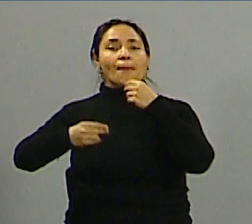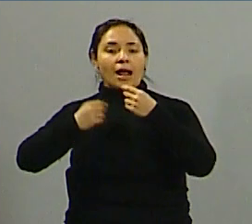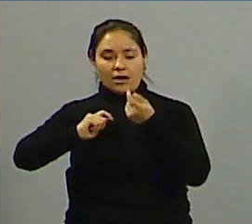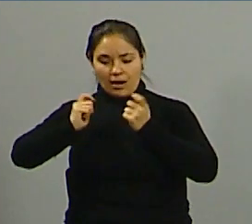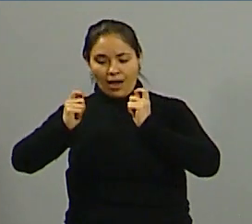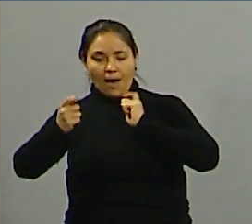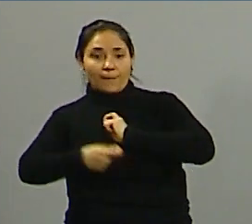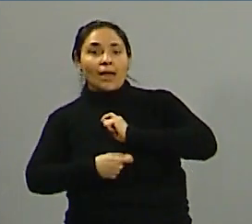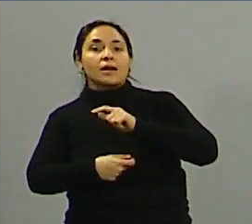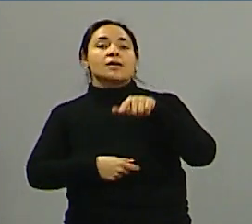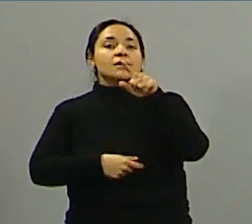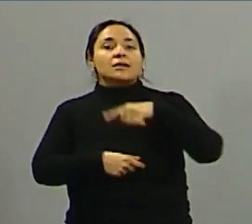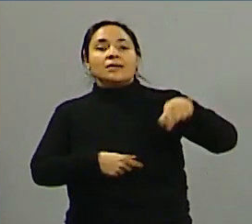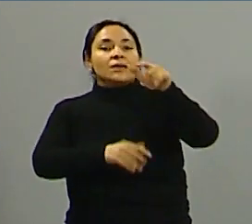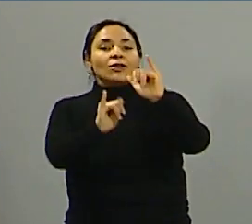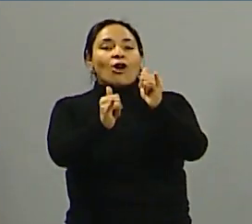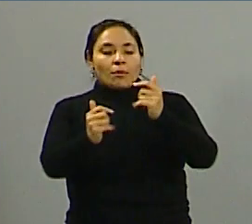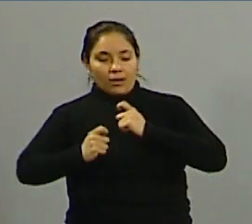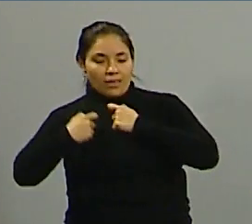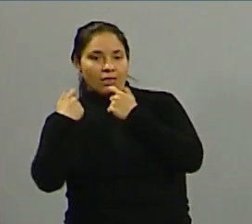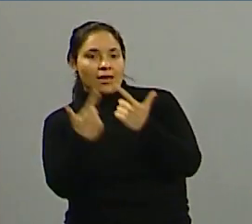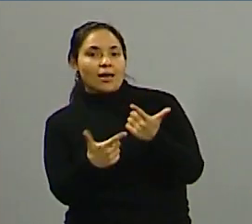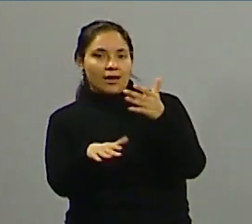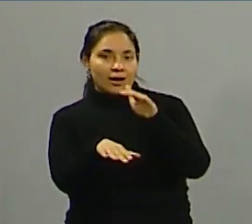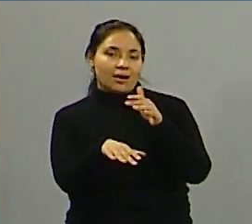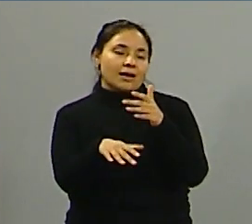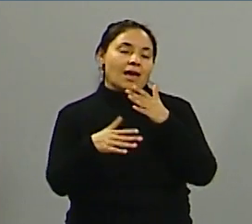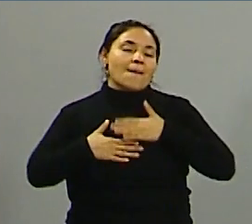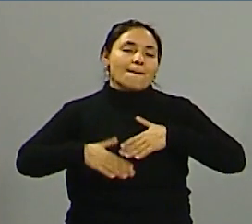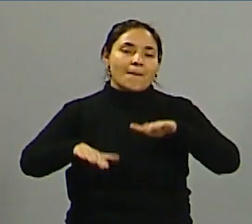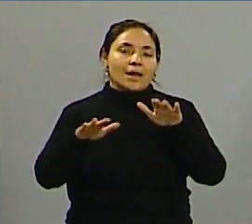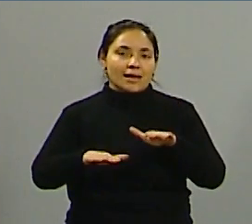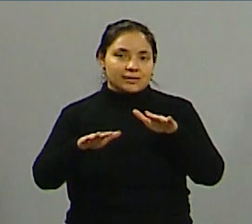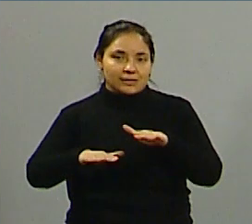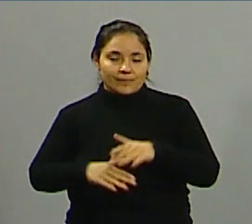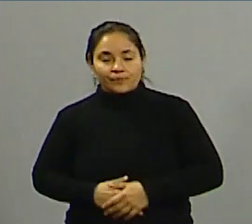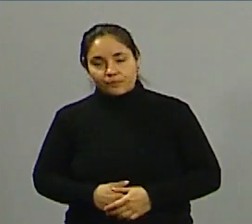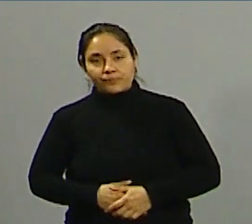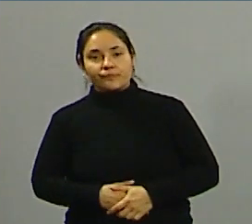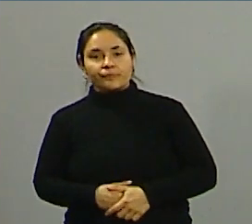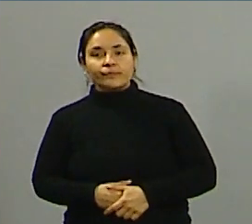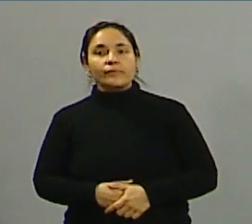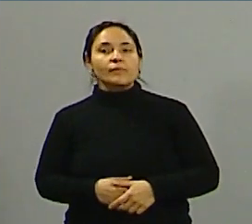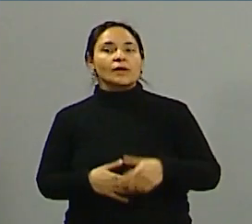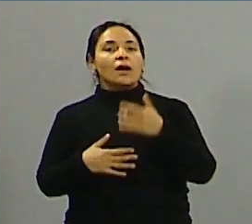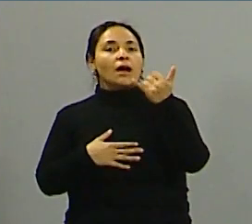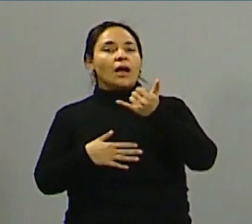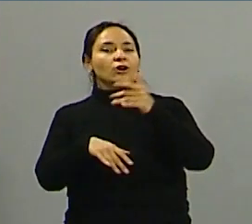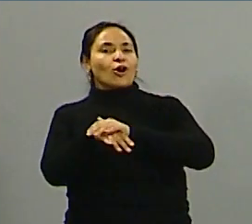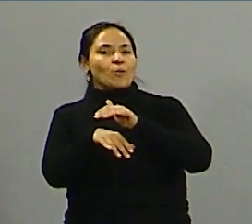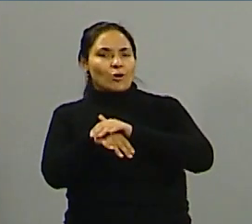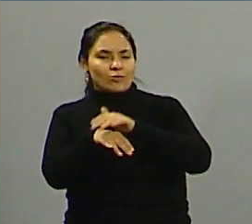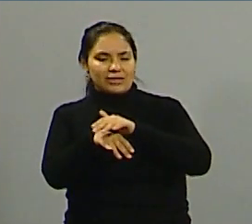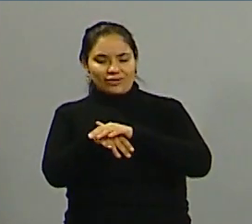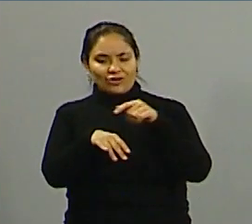¿no? Lorena, bien hacíamos referencia de cómo ha ido cambiando el tema del compromiso y vos hacías